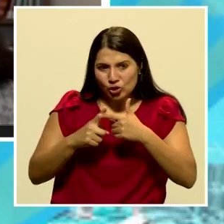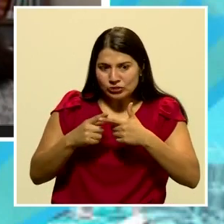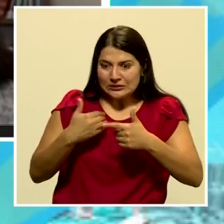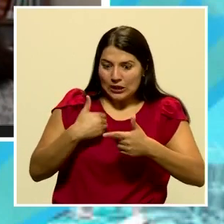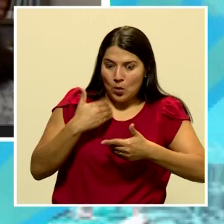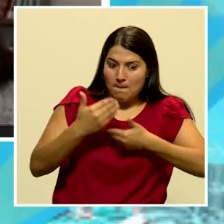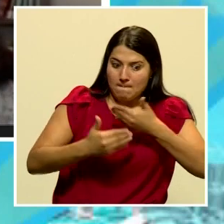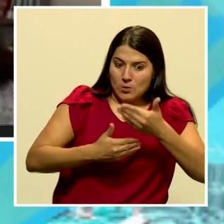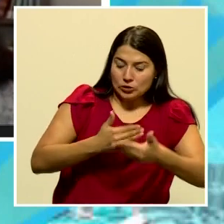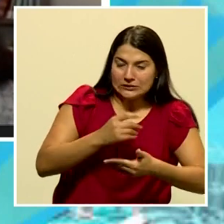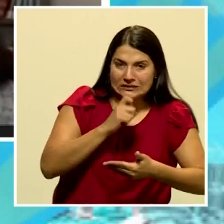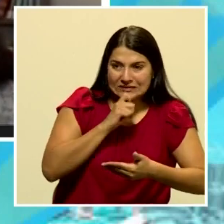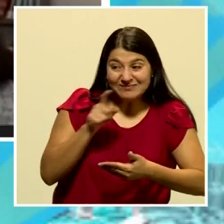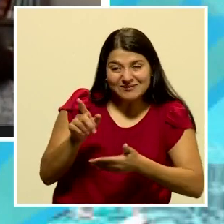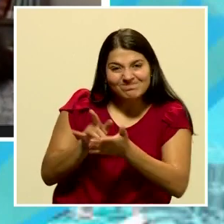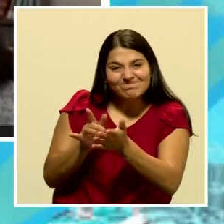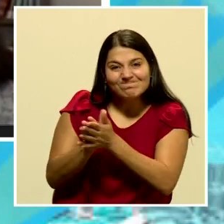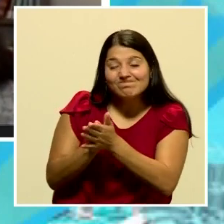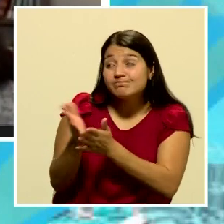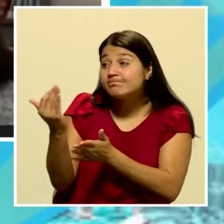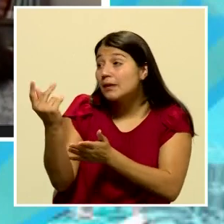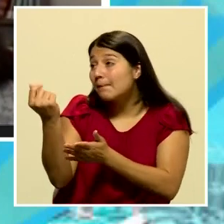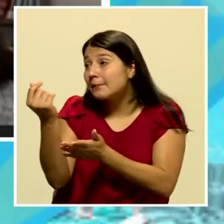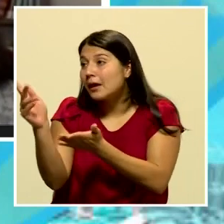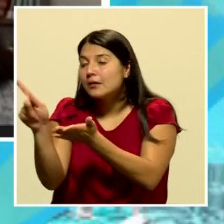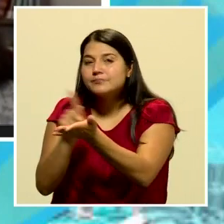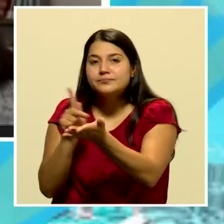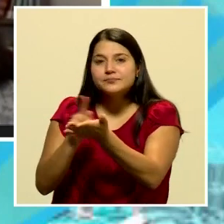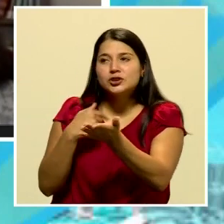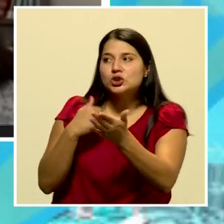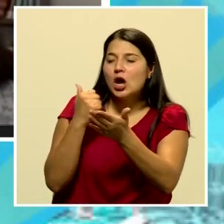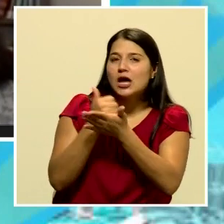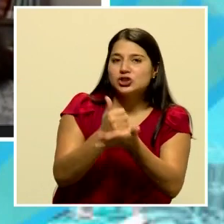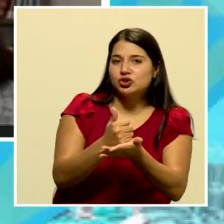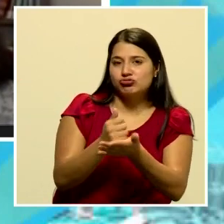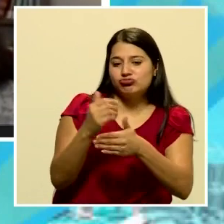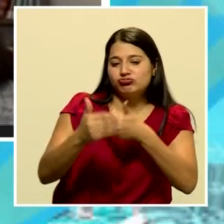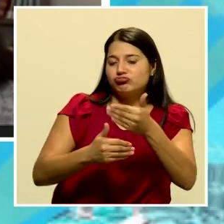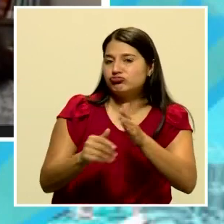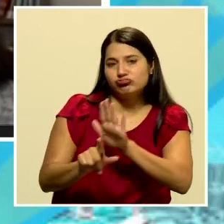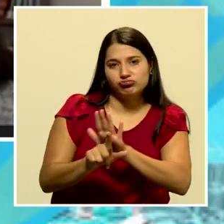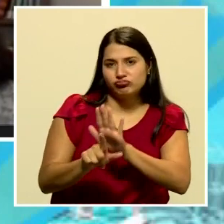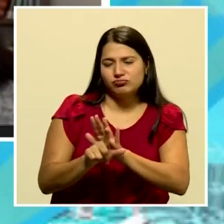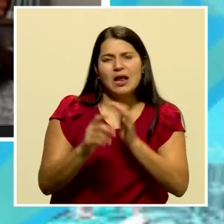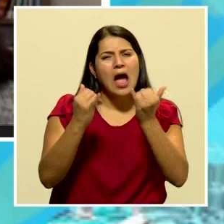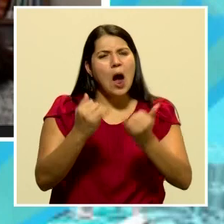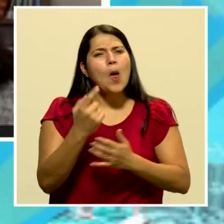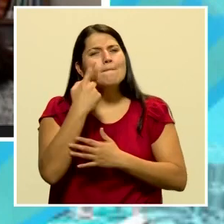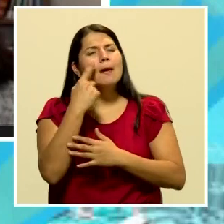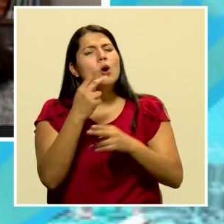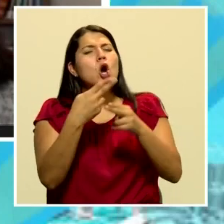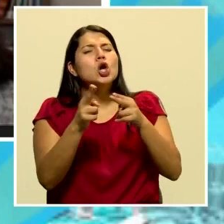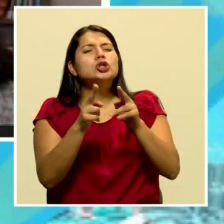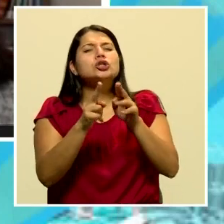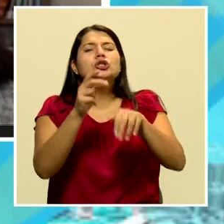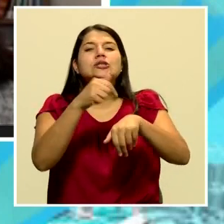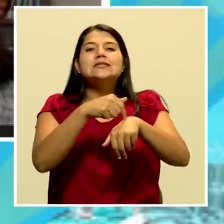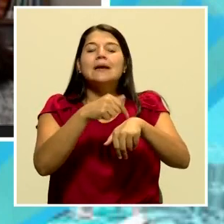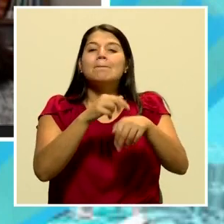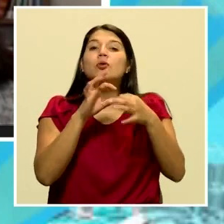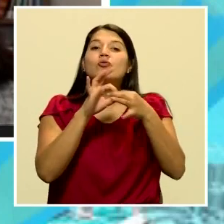este infierno. Para dar una probadita del reportaje, vamos a ver unos minutos